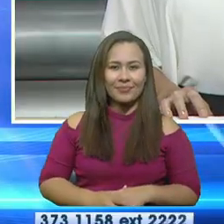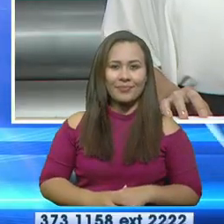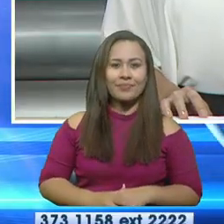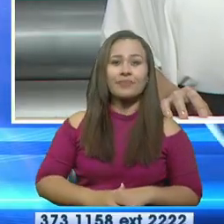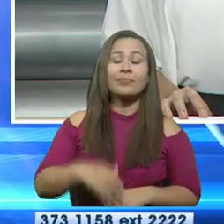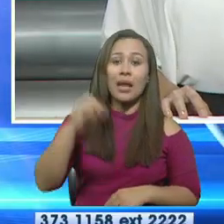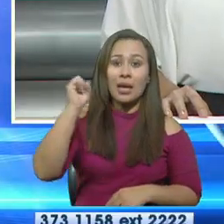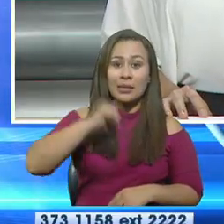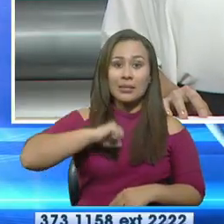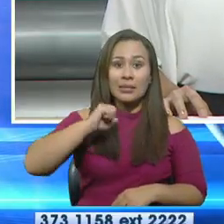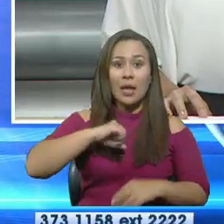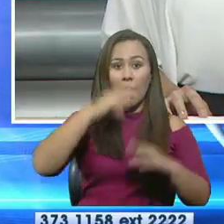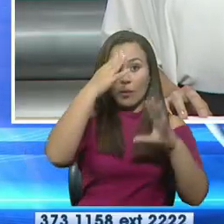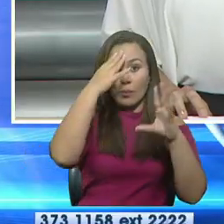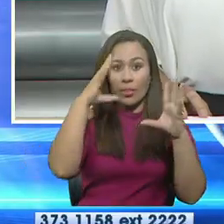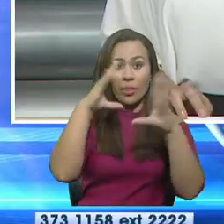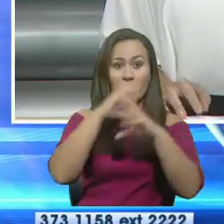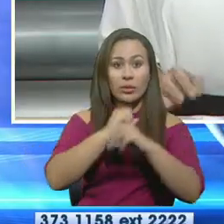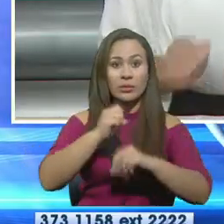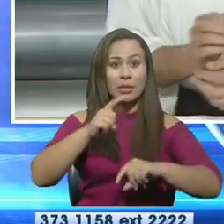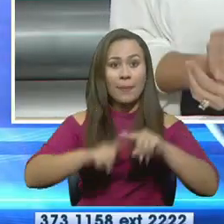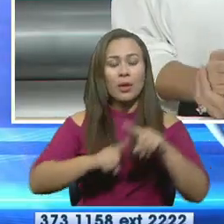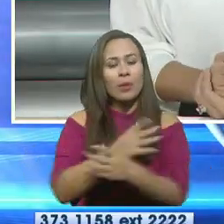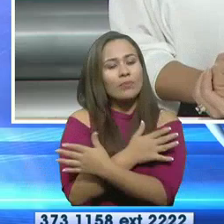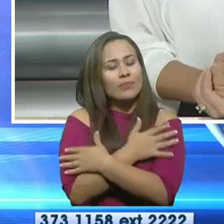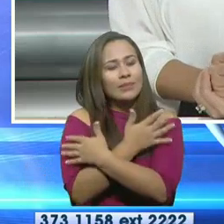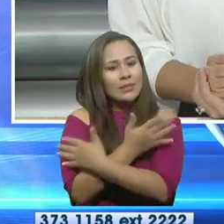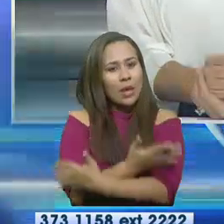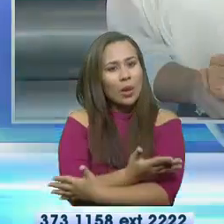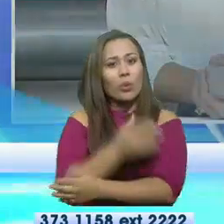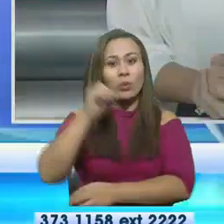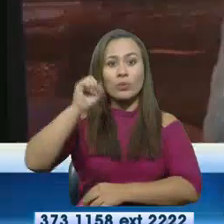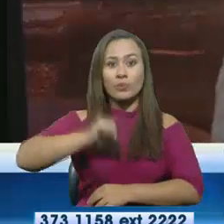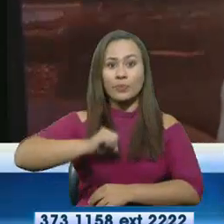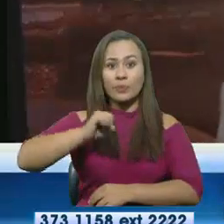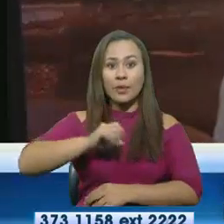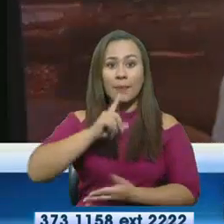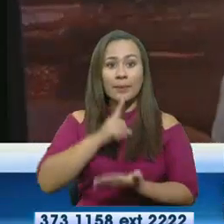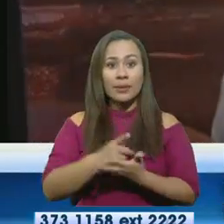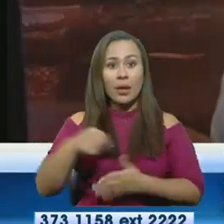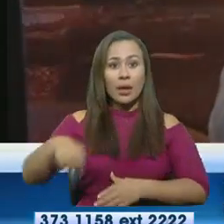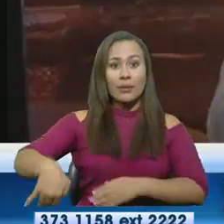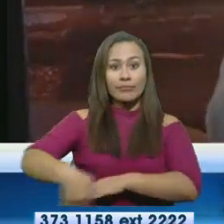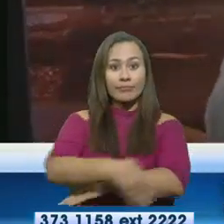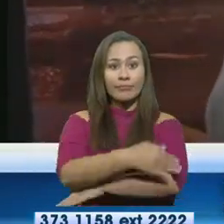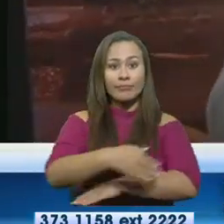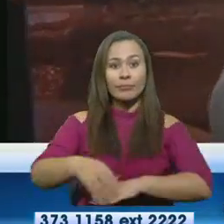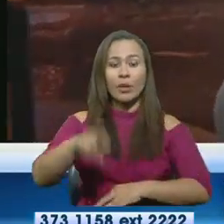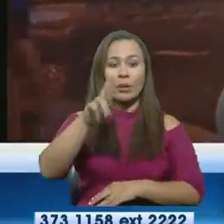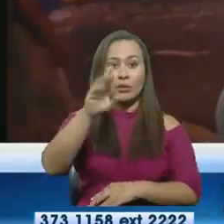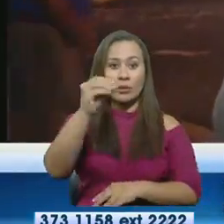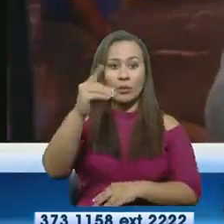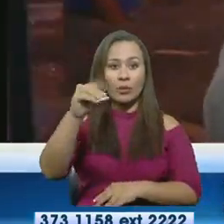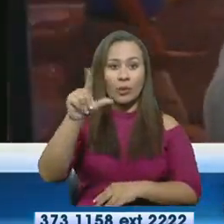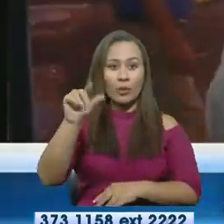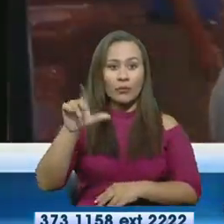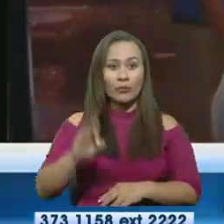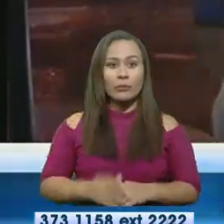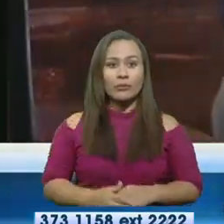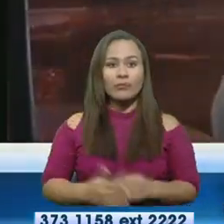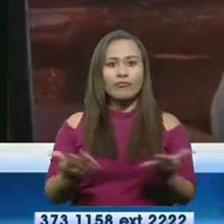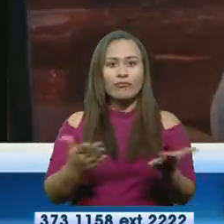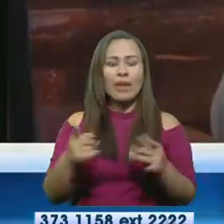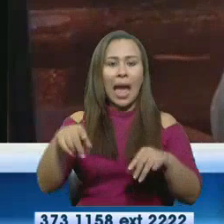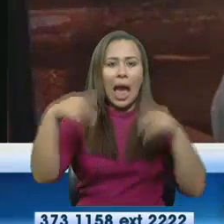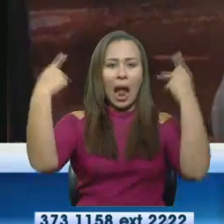Anneli, muy buenas noches, amigos televidentes, un cordial saludo. Bueno, nosotros estamos en la avenida Rodolfo Vaquerí, zona sur, en la